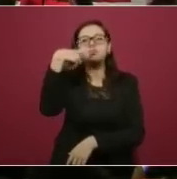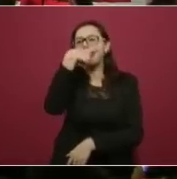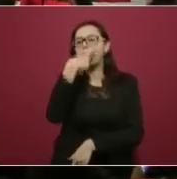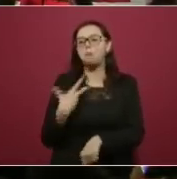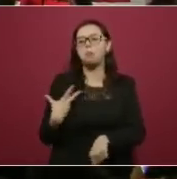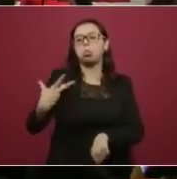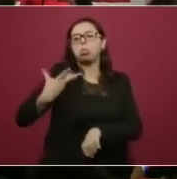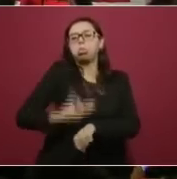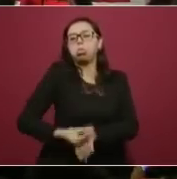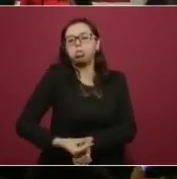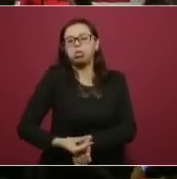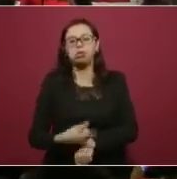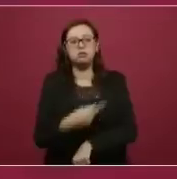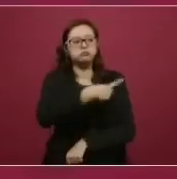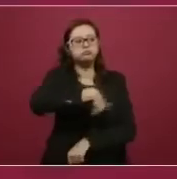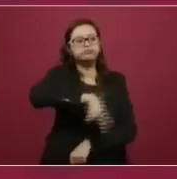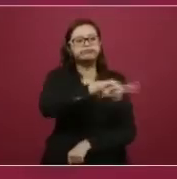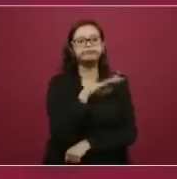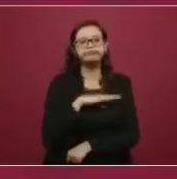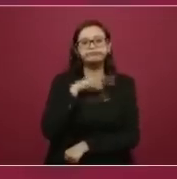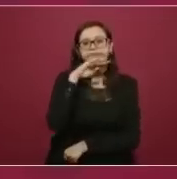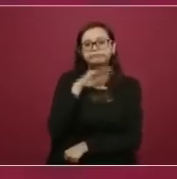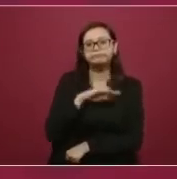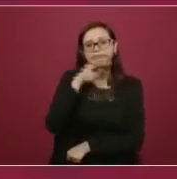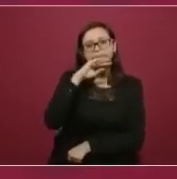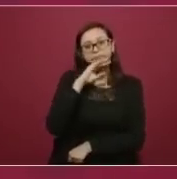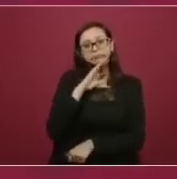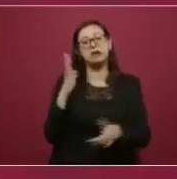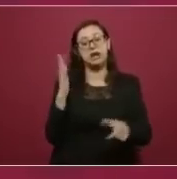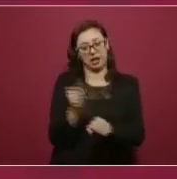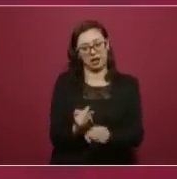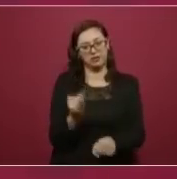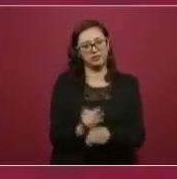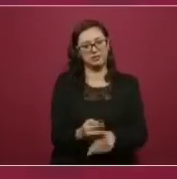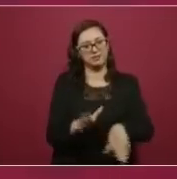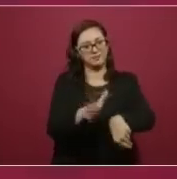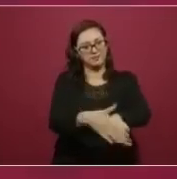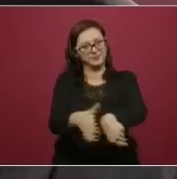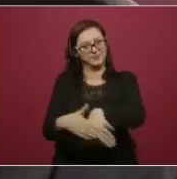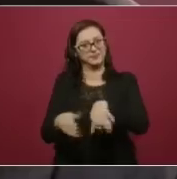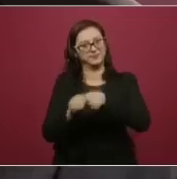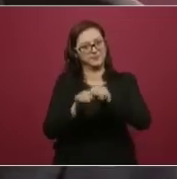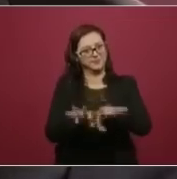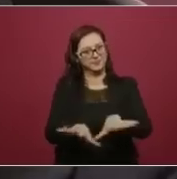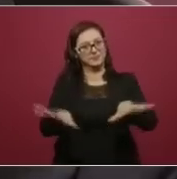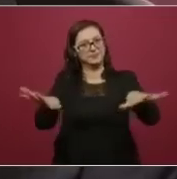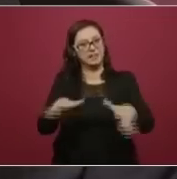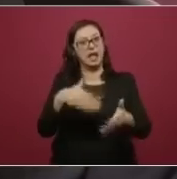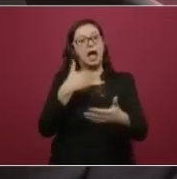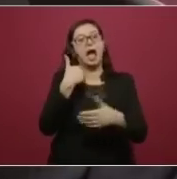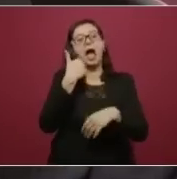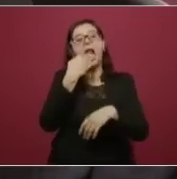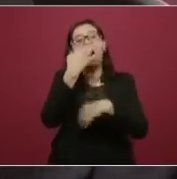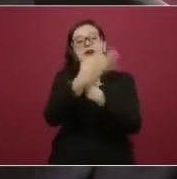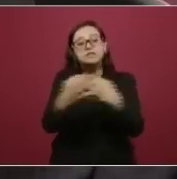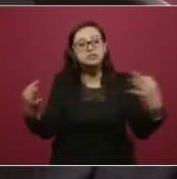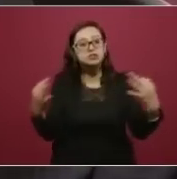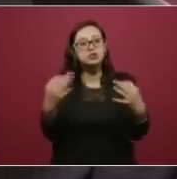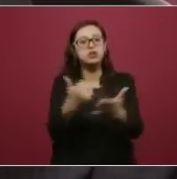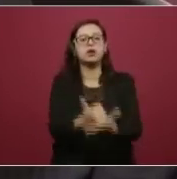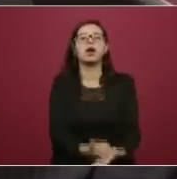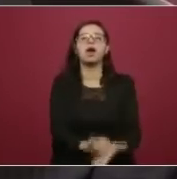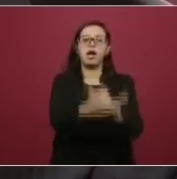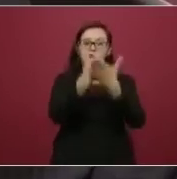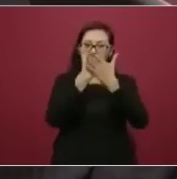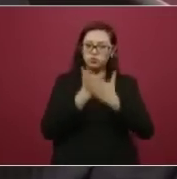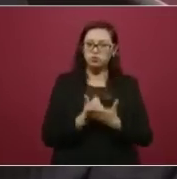Entonces es un llamado, una convocatoria a que nos ayuden para que no